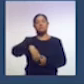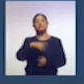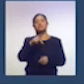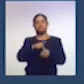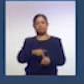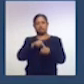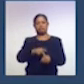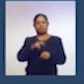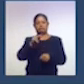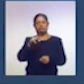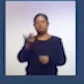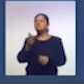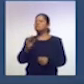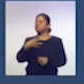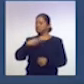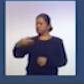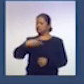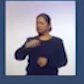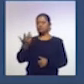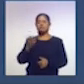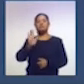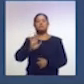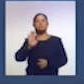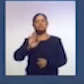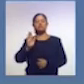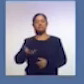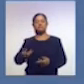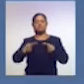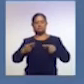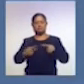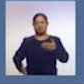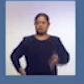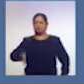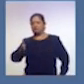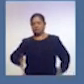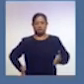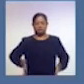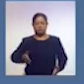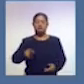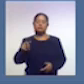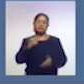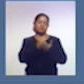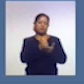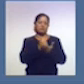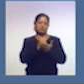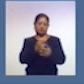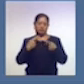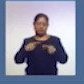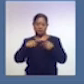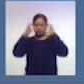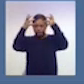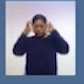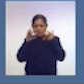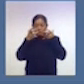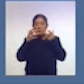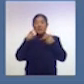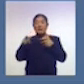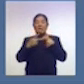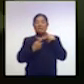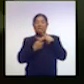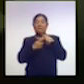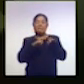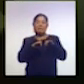imitar los movimientos humanos, por lo que podrá ayudar a los astronautas a realizar sus tareas, sobre todo aquellas en condiciones muy